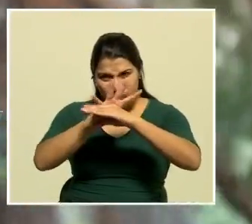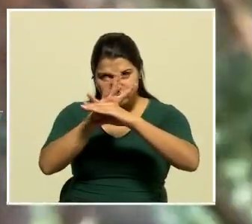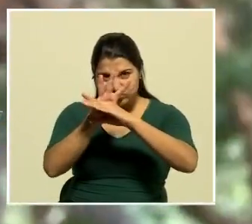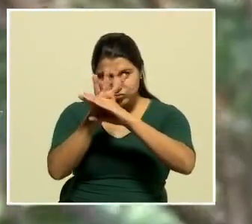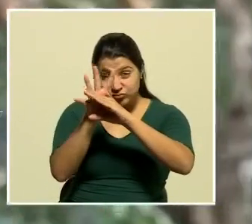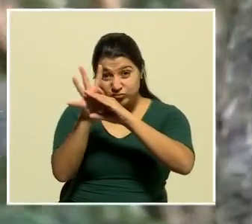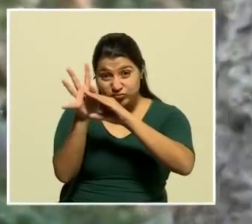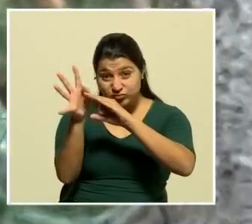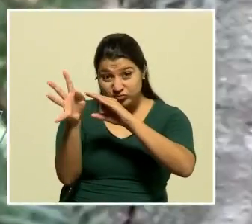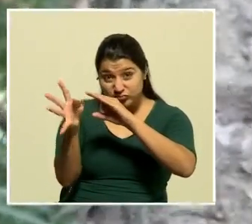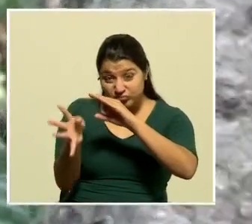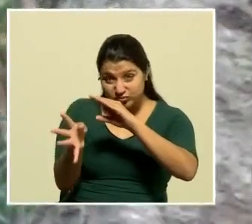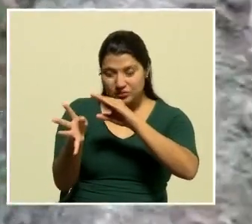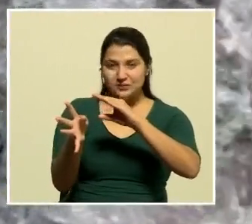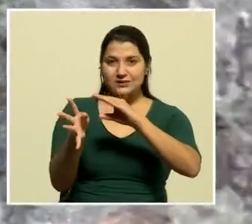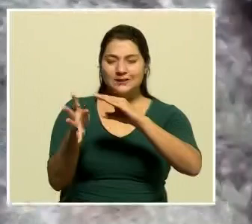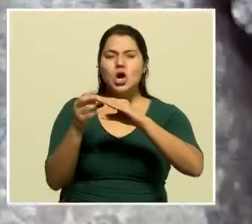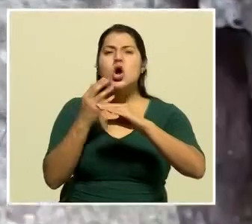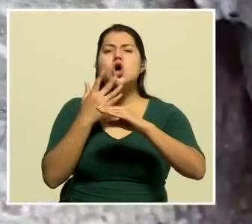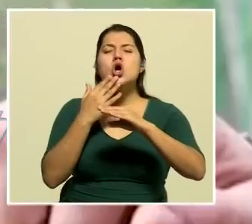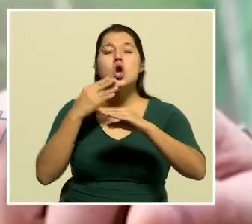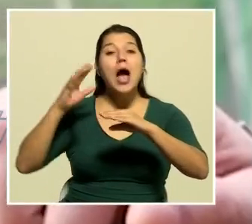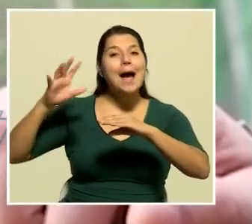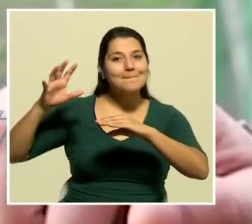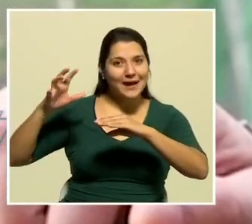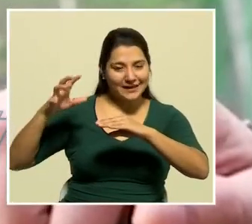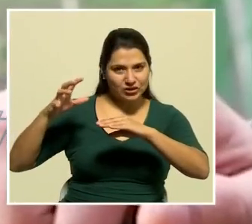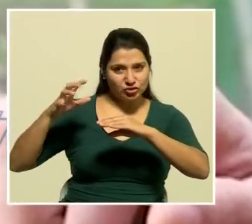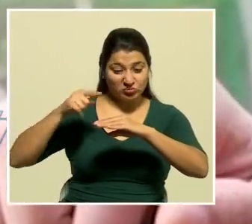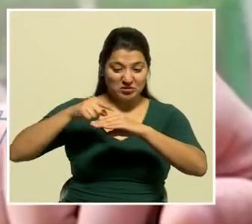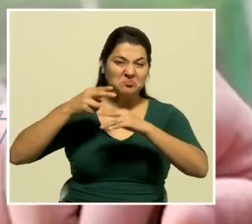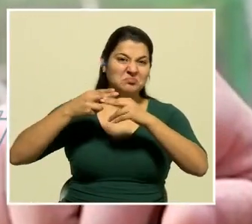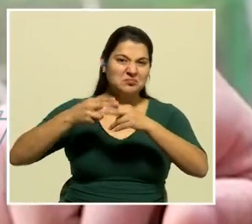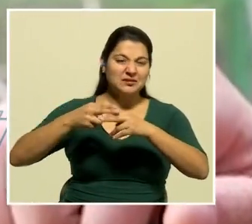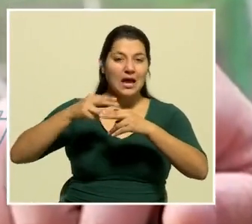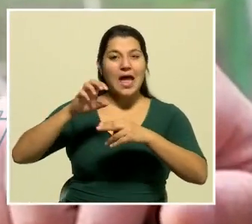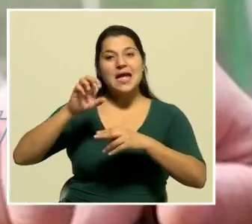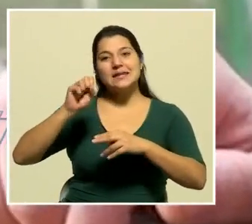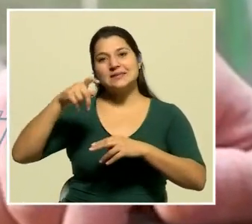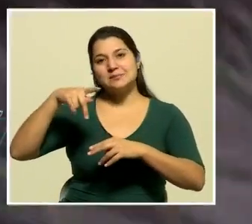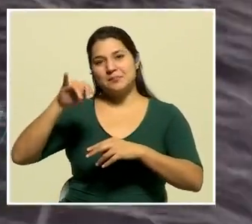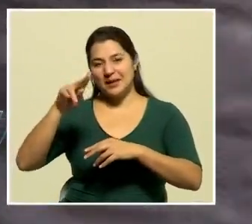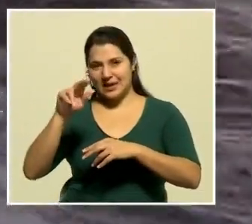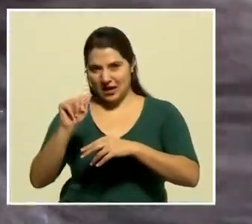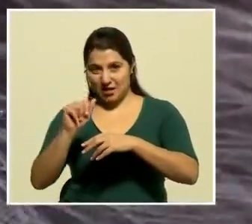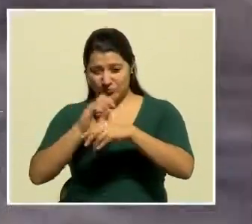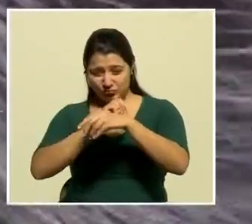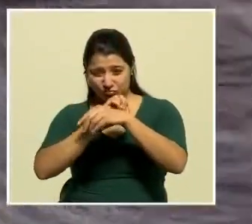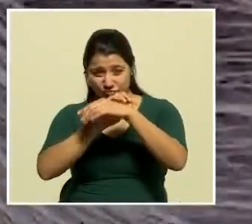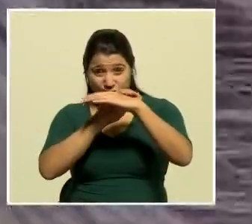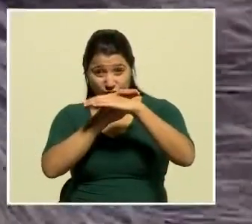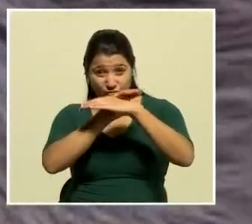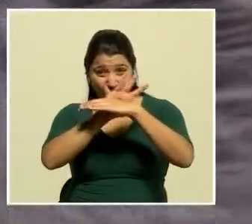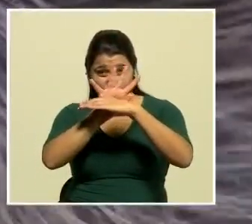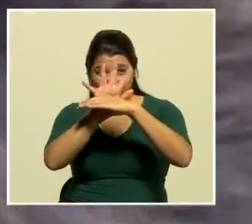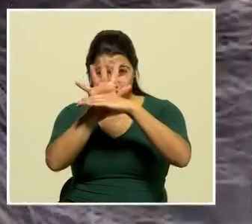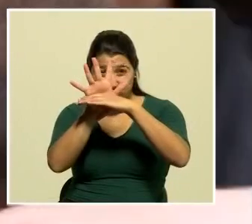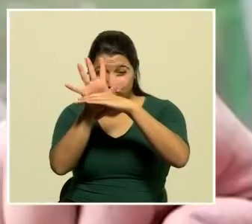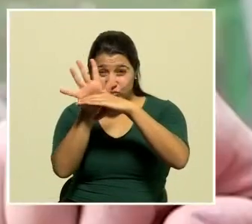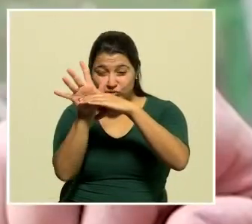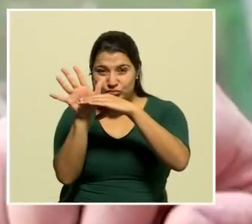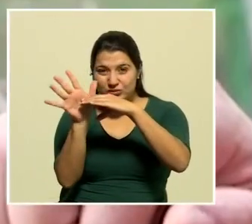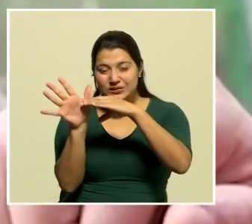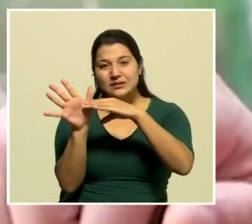rígidas, largas y delgadas de tonalidad amarillenta conocidas como espinas o púas. Se trata de pelos envueltos